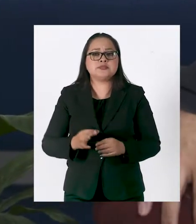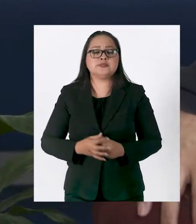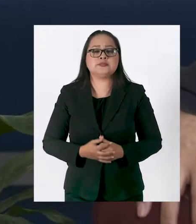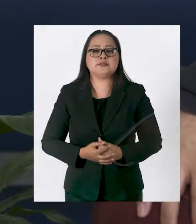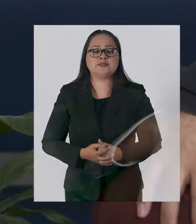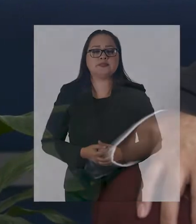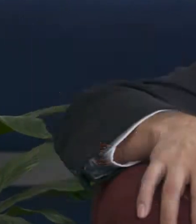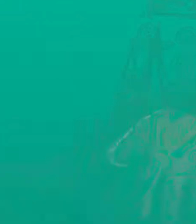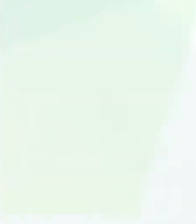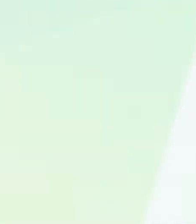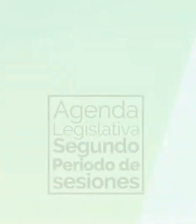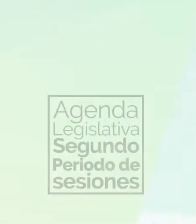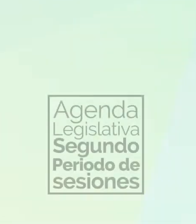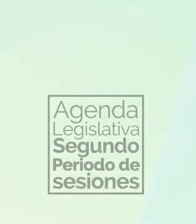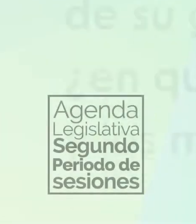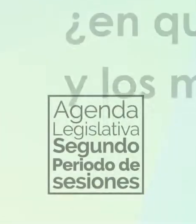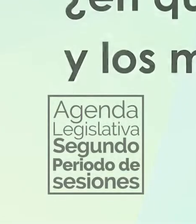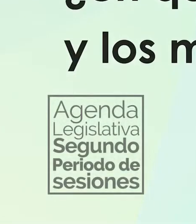completa, muy integral.